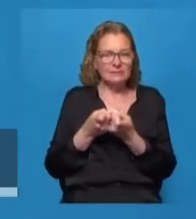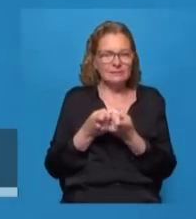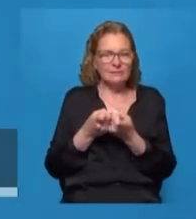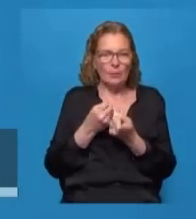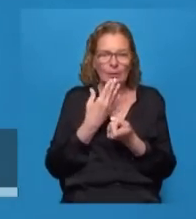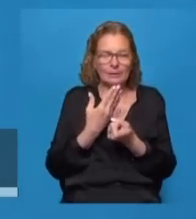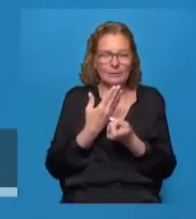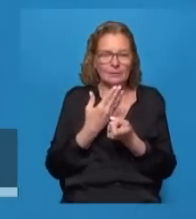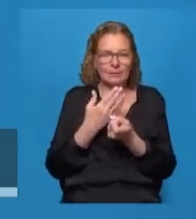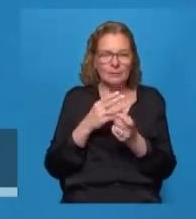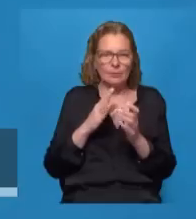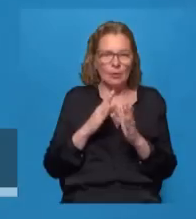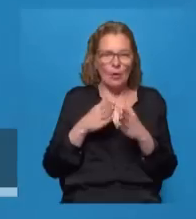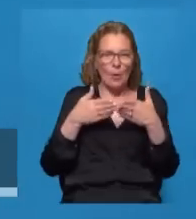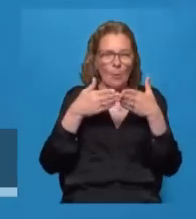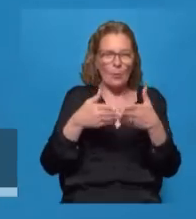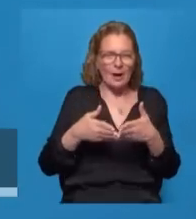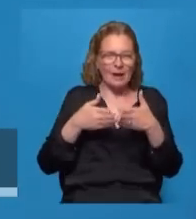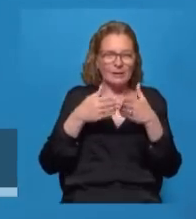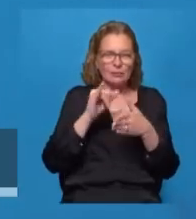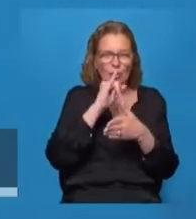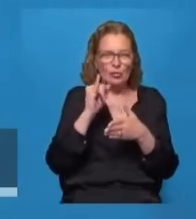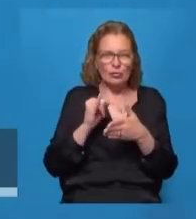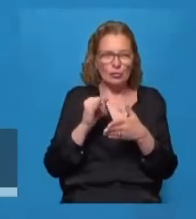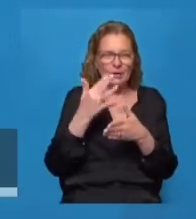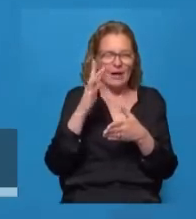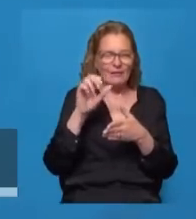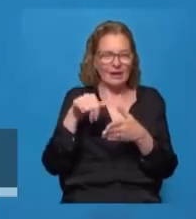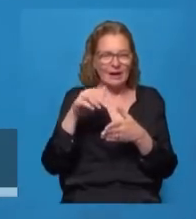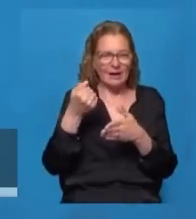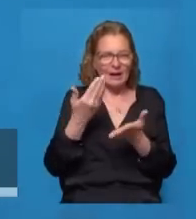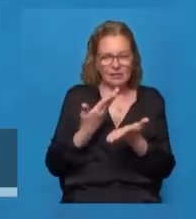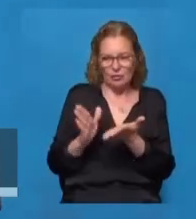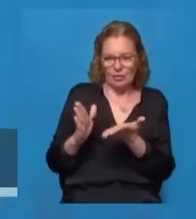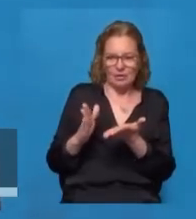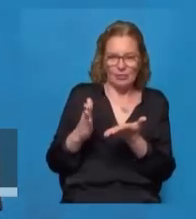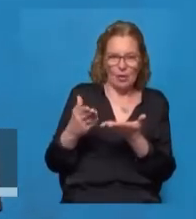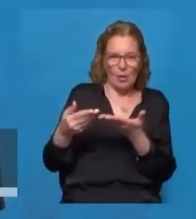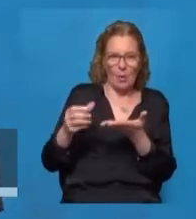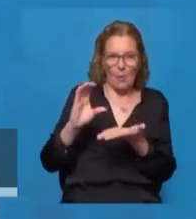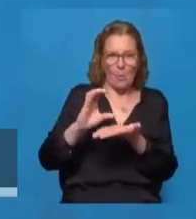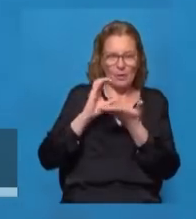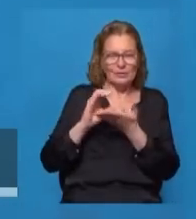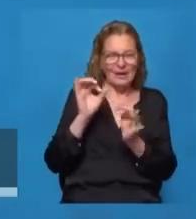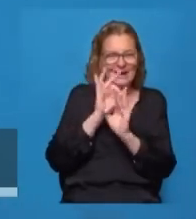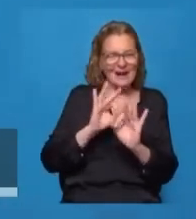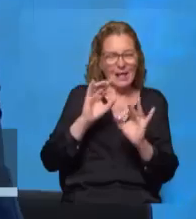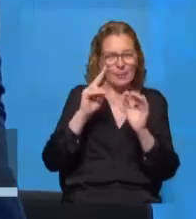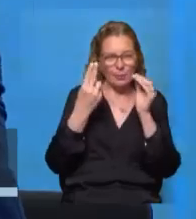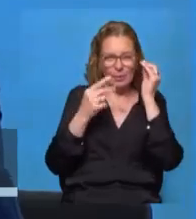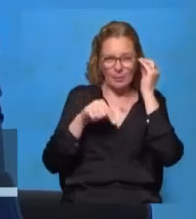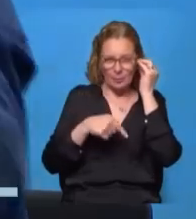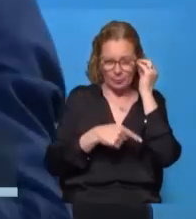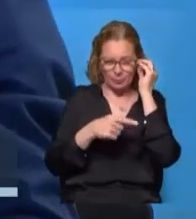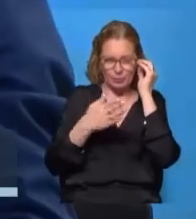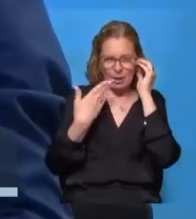bueno asignarle un puerto zonas francas exoneraciones de impuestos Y a cambio de eso nada para Uruguay ahora me gustaría ir a profundizar en